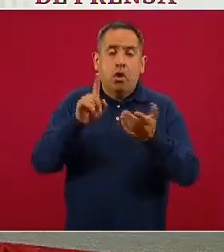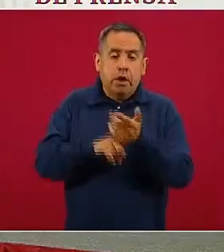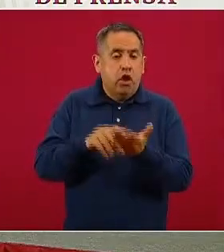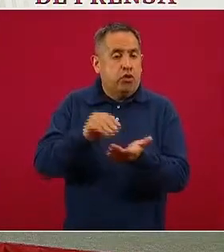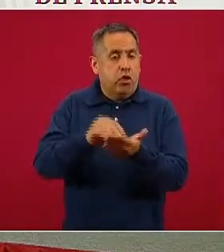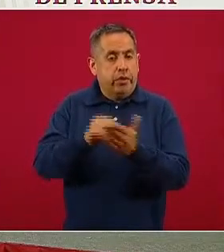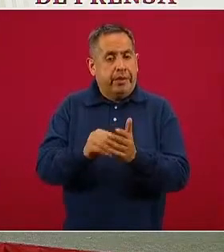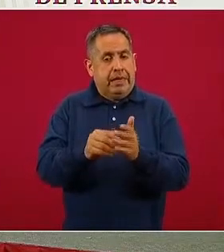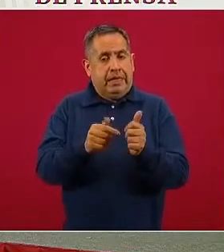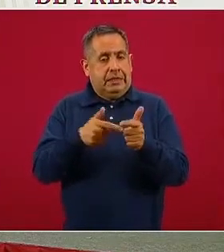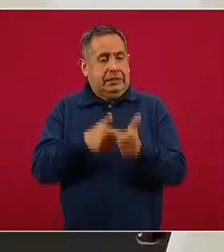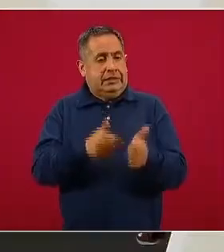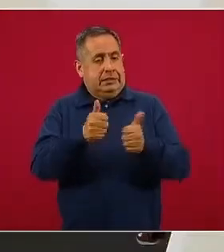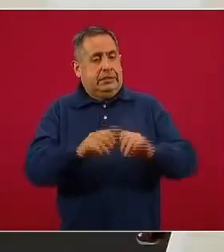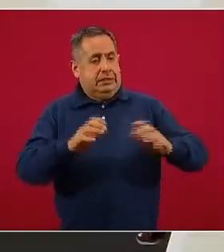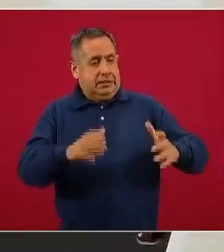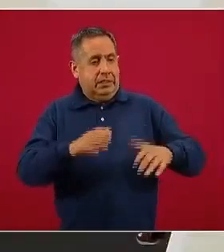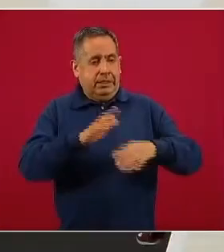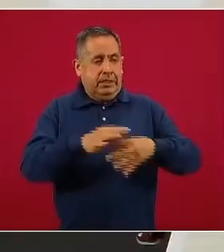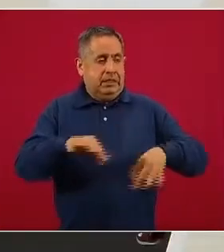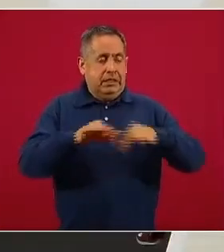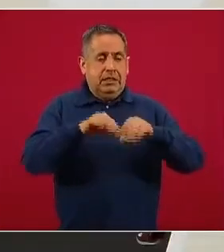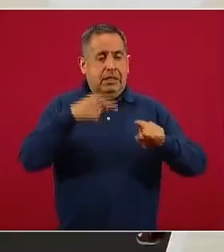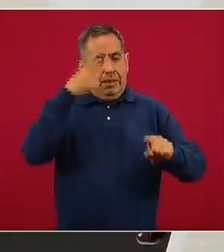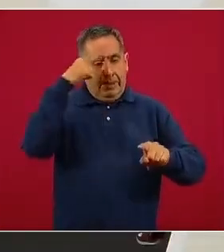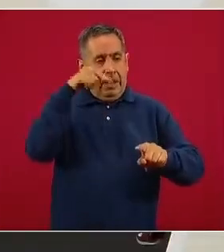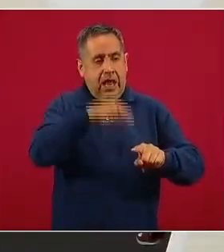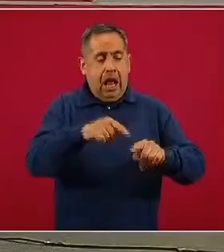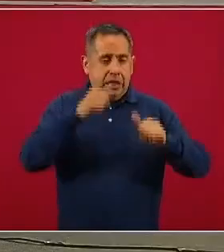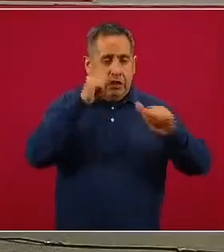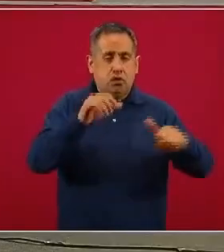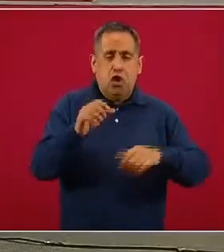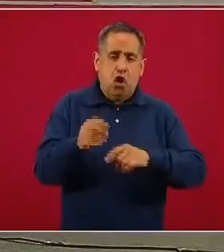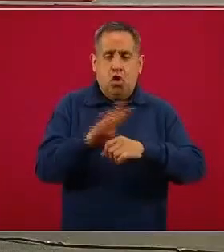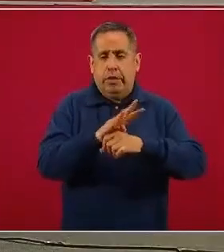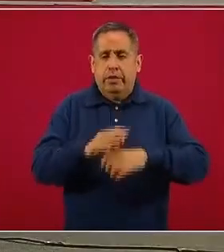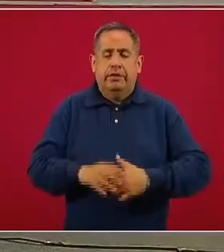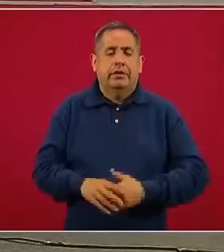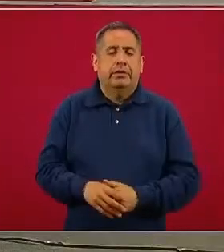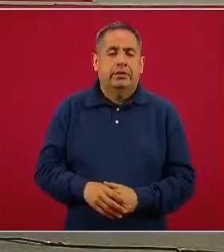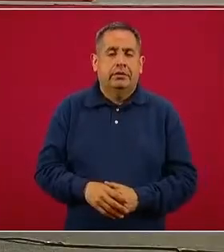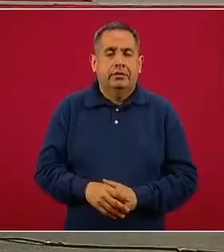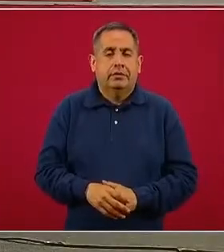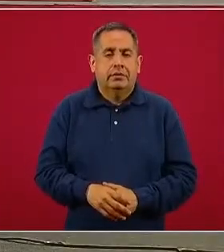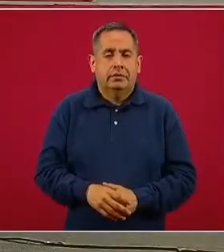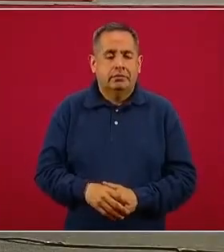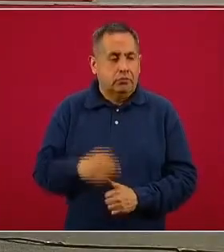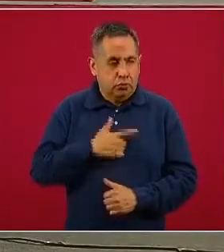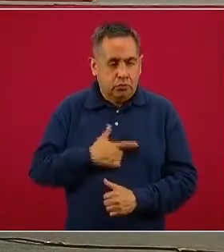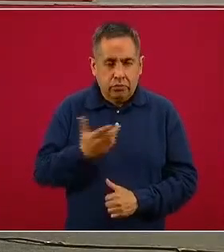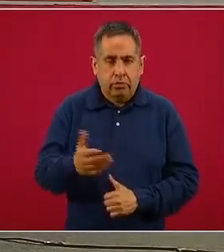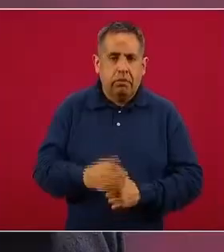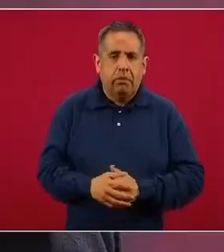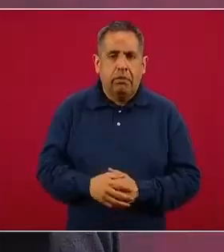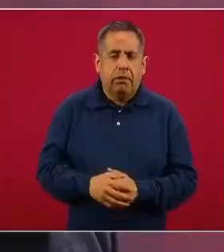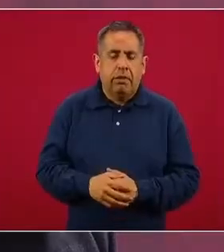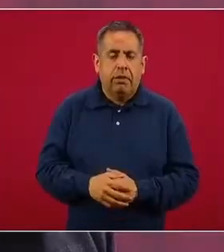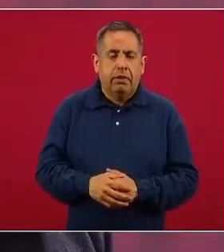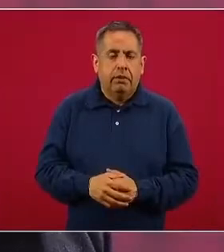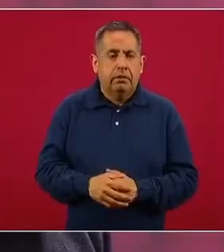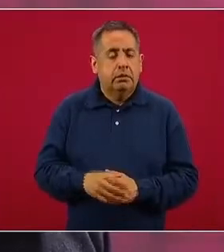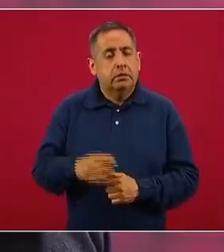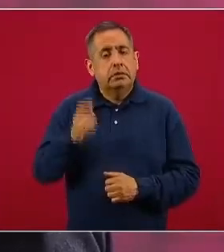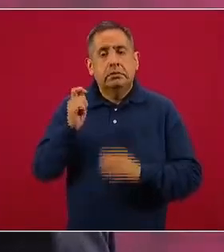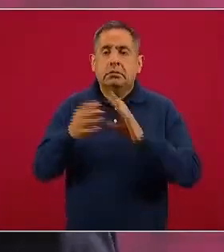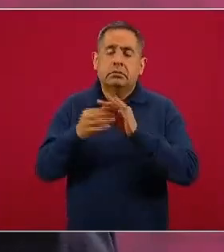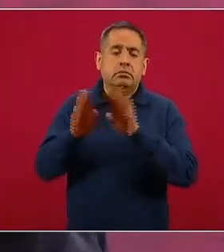estas unidades seleccionadas preferentemente para la atención de COVID. Gracias. Con mucho gusto. Precisamente la